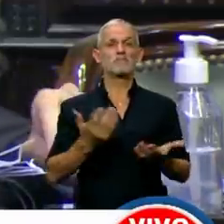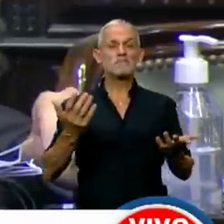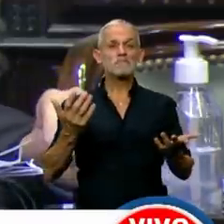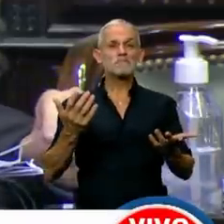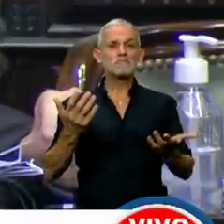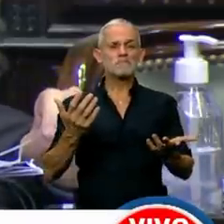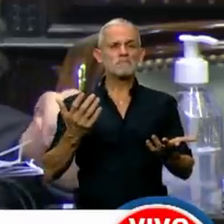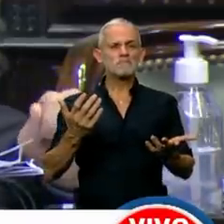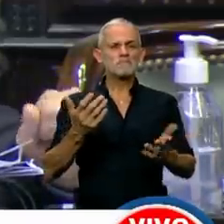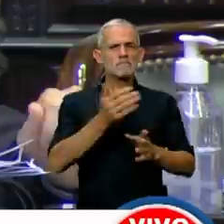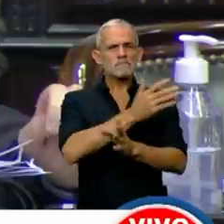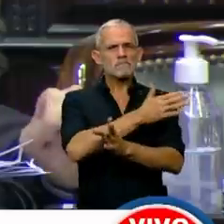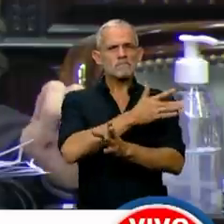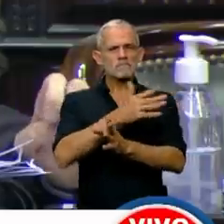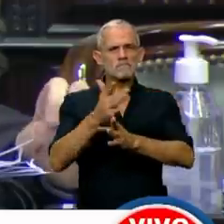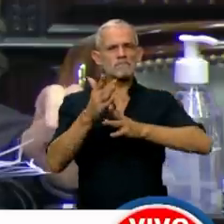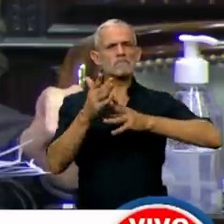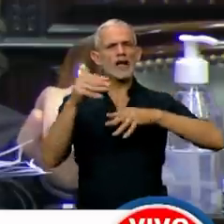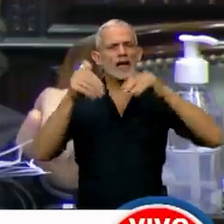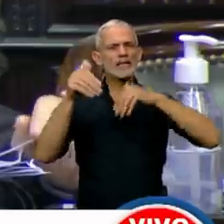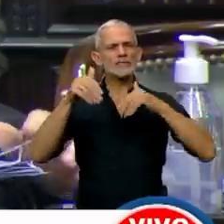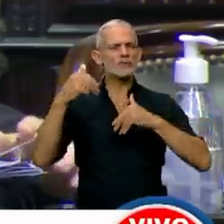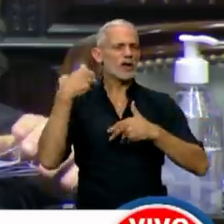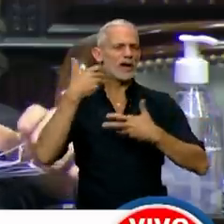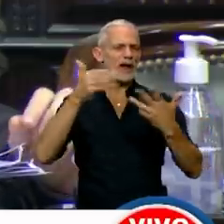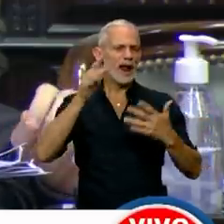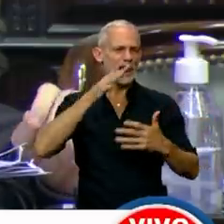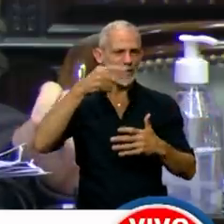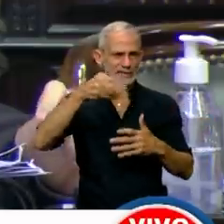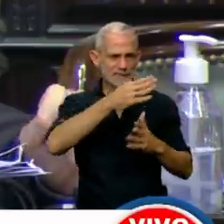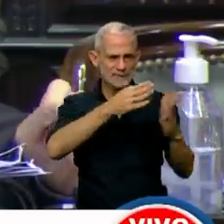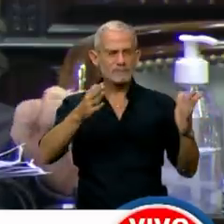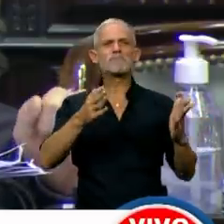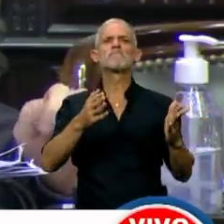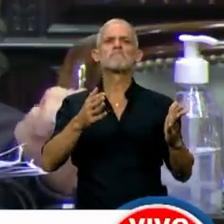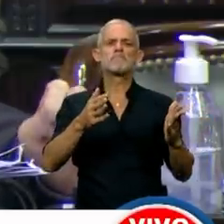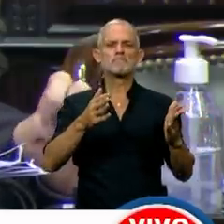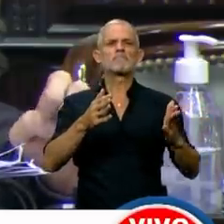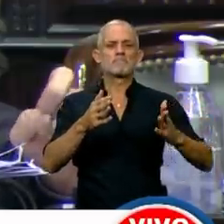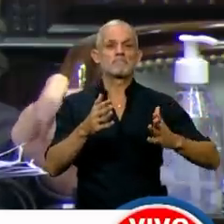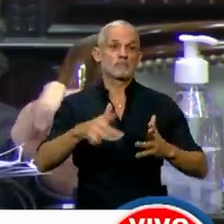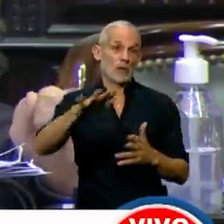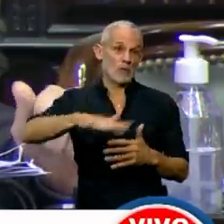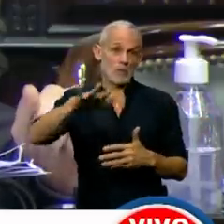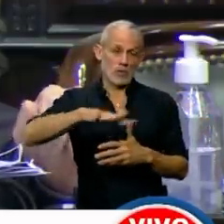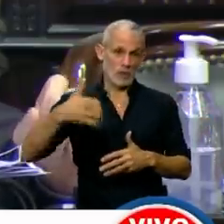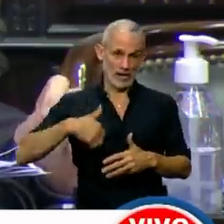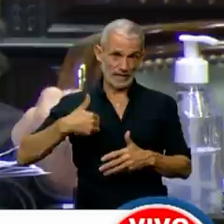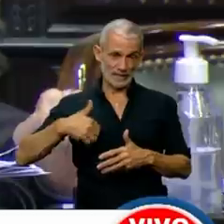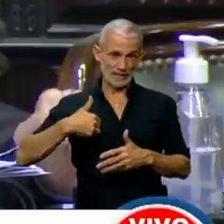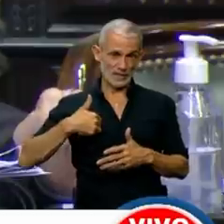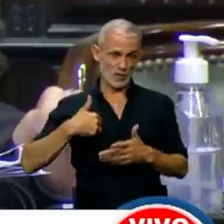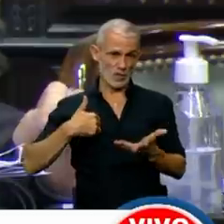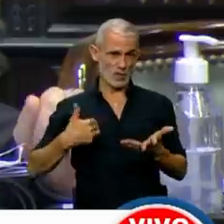resultado de las elecciones generales claramente el pueblo argentino